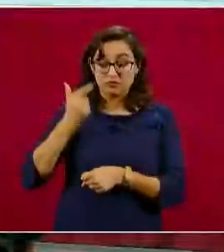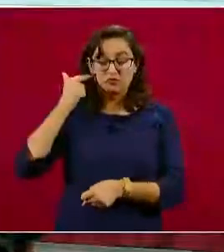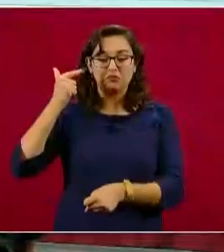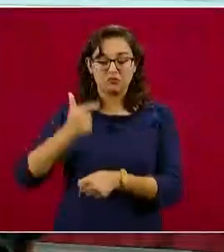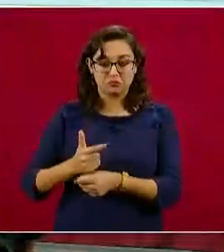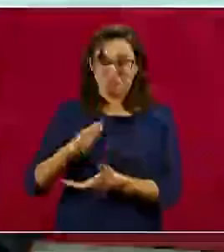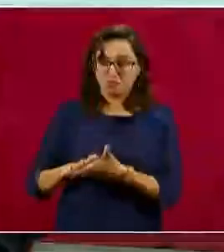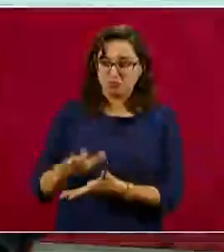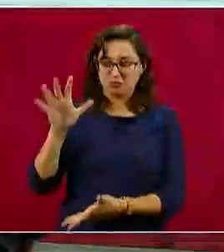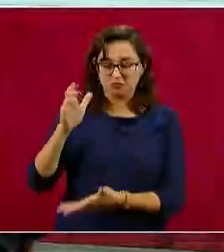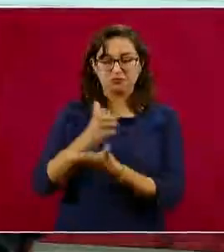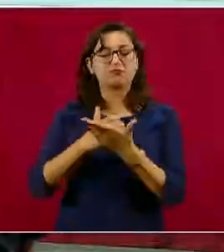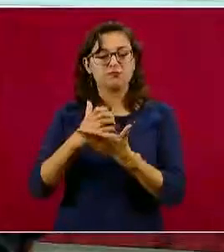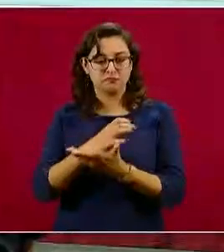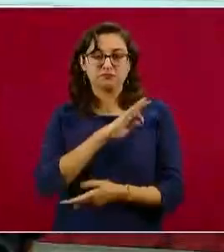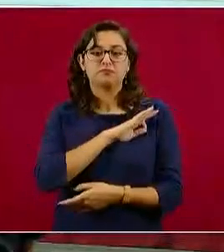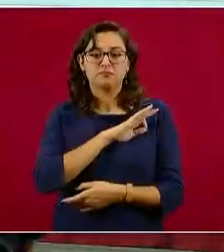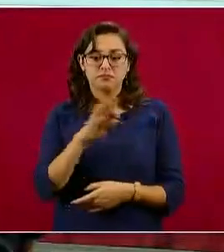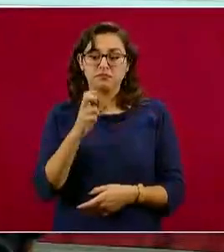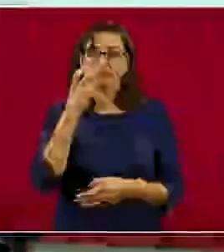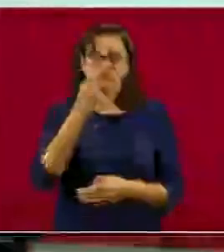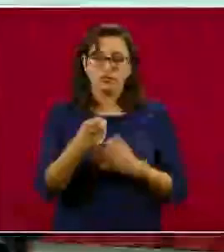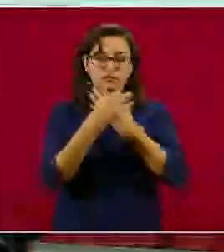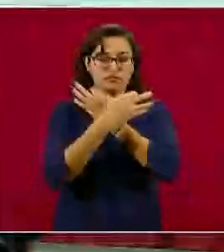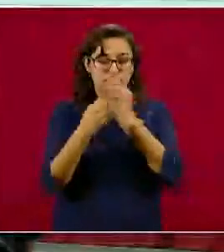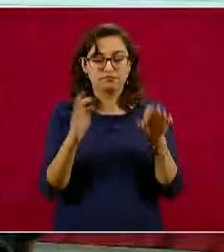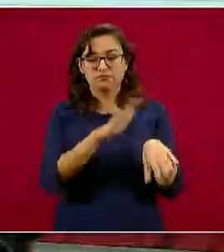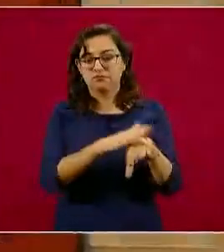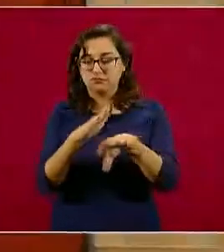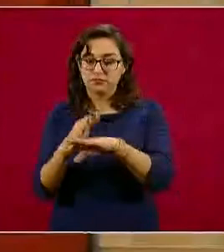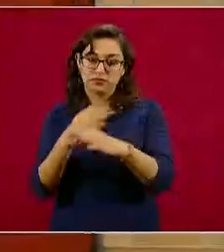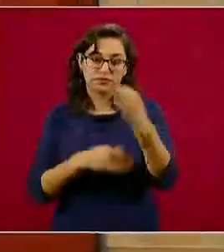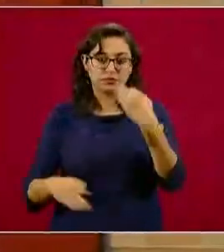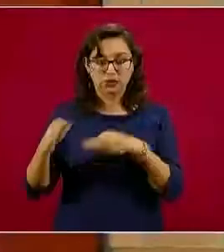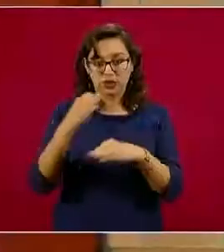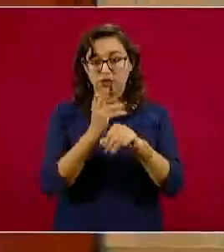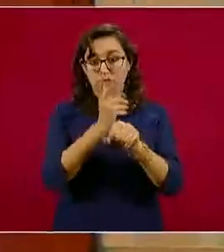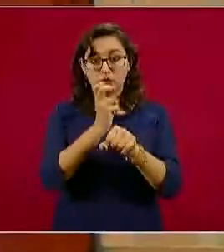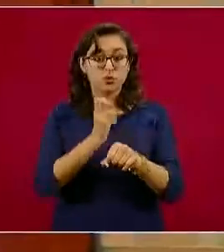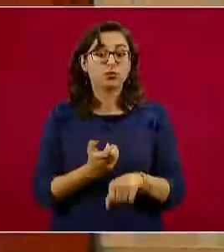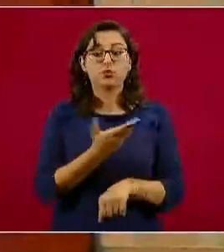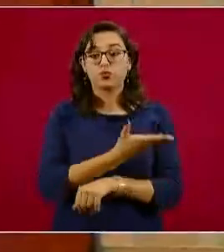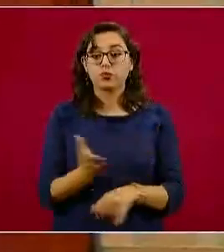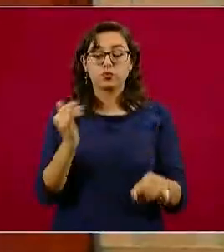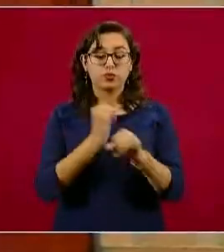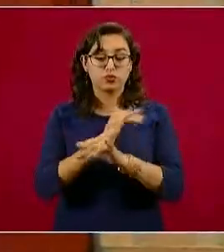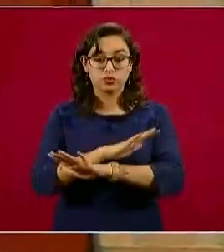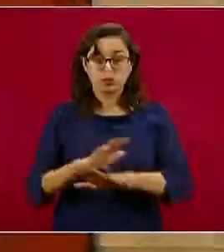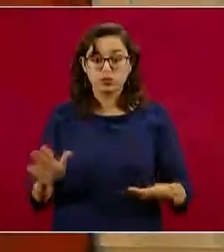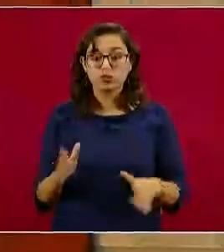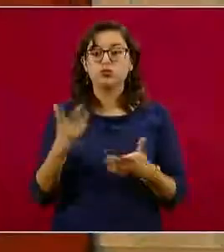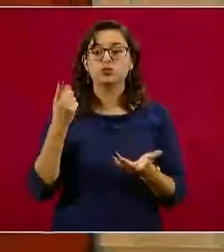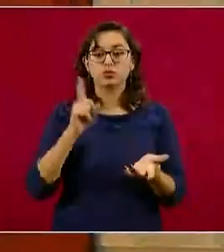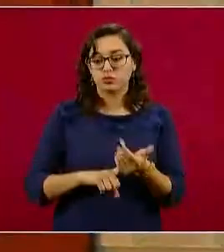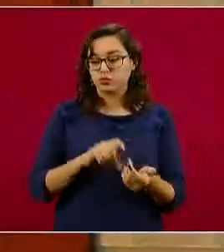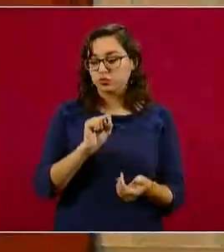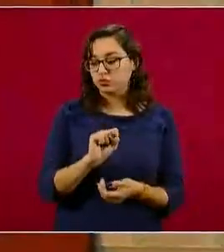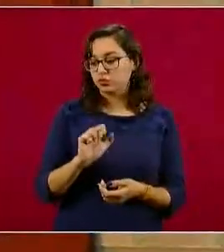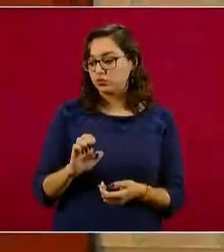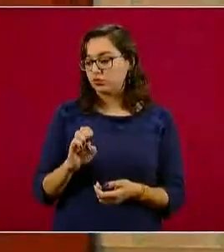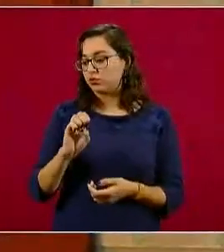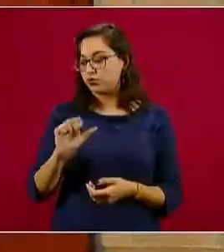pueden curar. Entonces, muy importante el mensaje, los invitamos también a que busquen más información, ya sea dentro de la Secretaría de Salud,